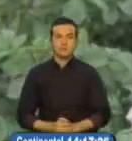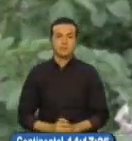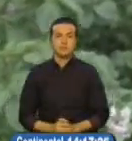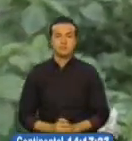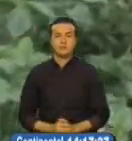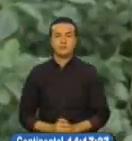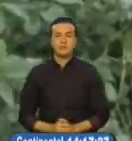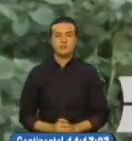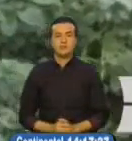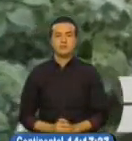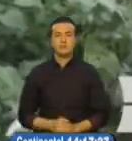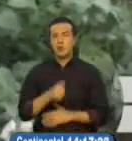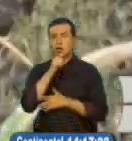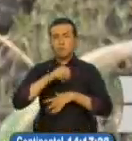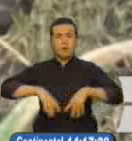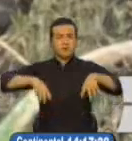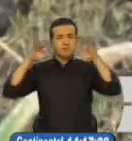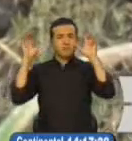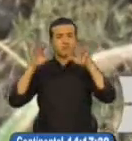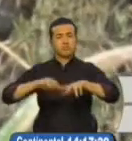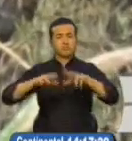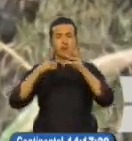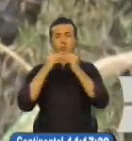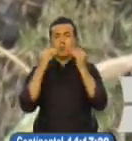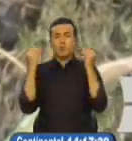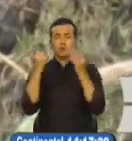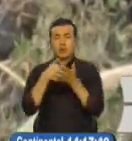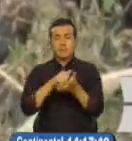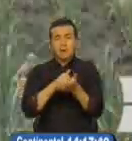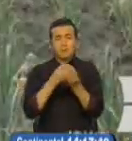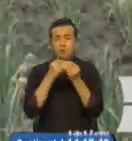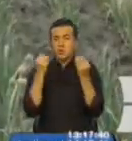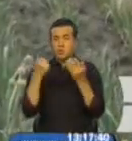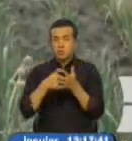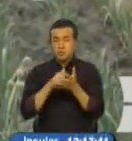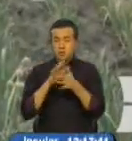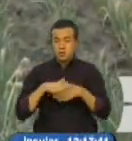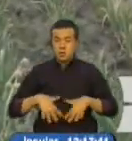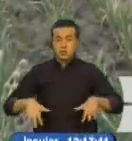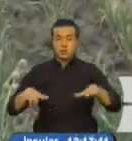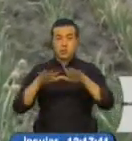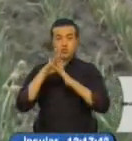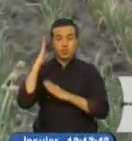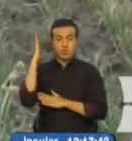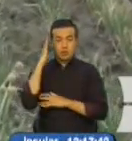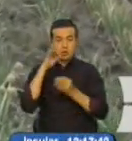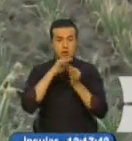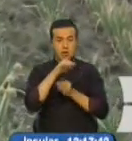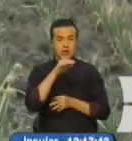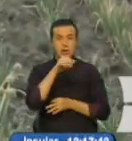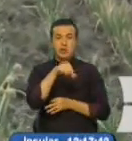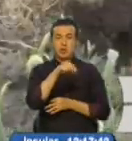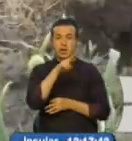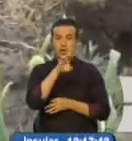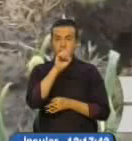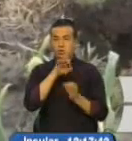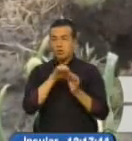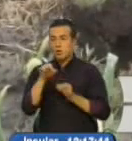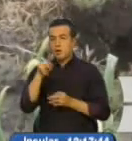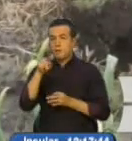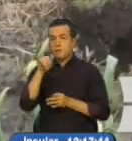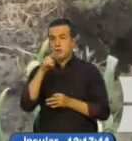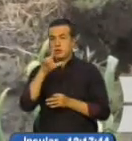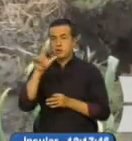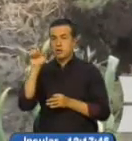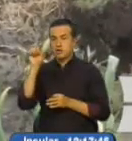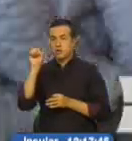Las constantes lluvias invernales provocaron una sobreproducción de papa en los cantones de Tungurahua, Comoquero y Píllaro. Esto se